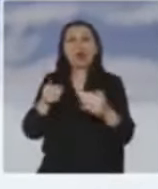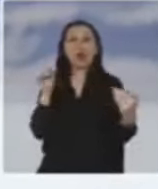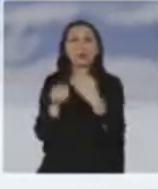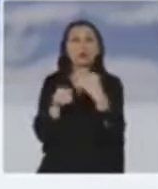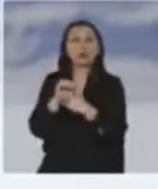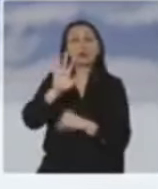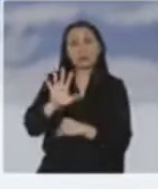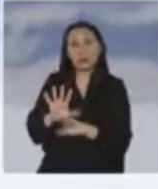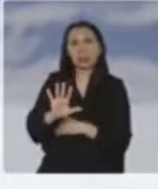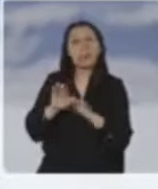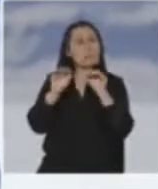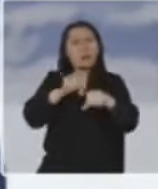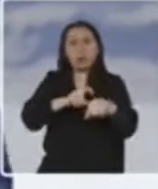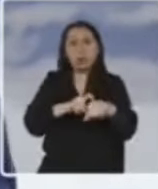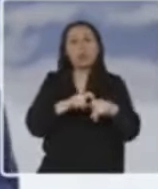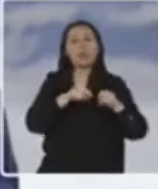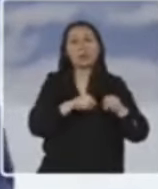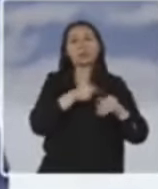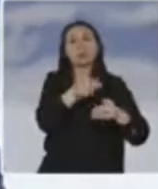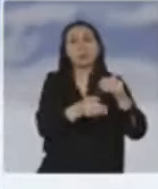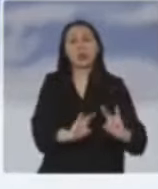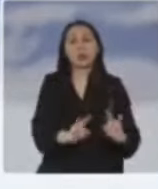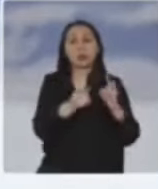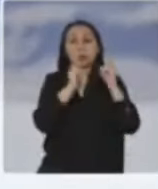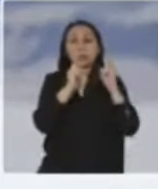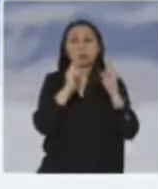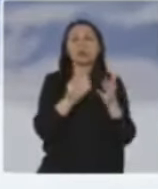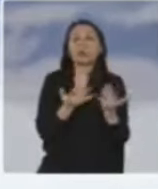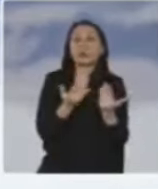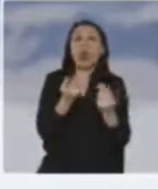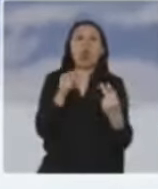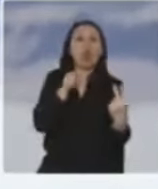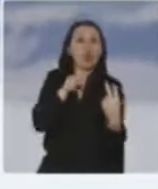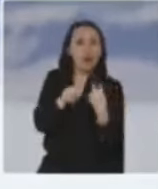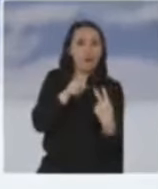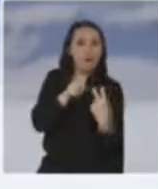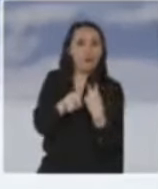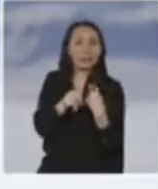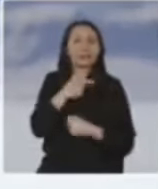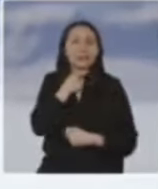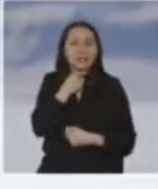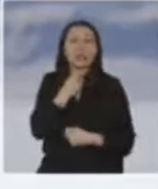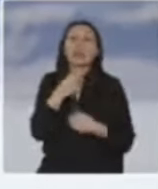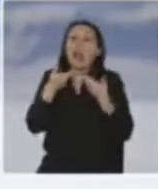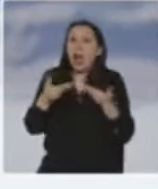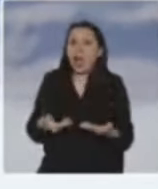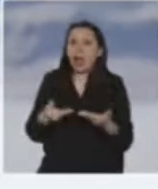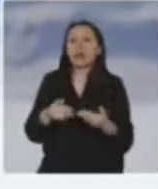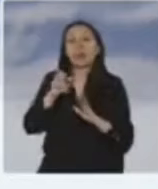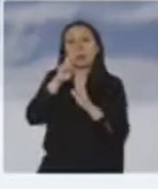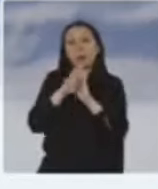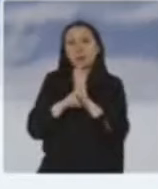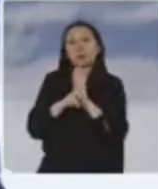5 mientras paralelamente se desarrollan las etapas para construir la tan esperada doble vía y quiero destacar que en este proyecto